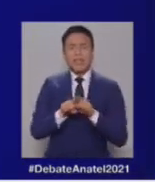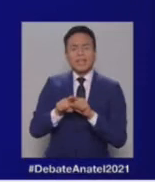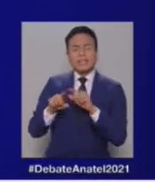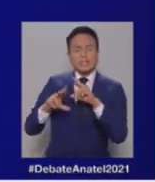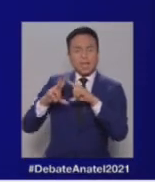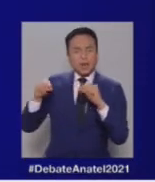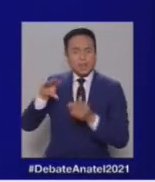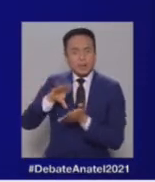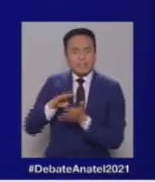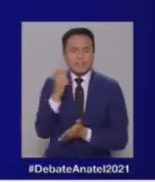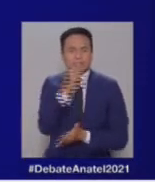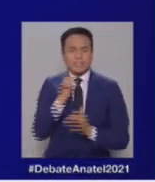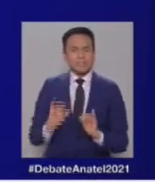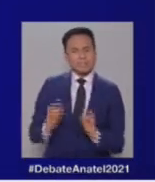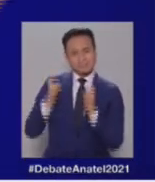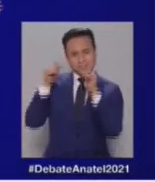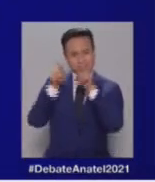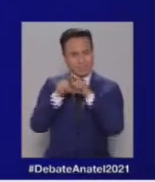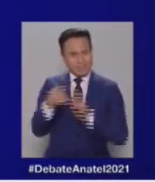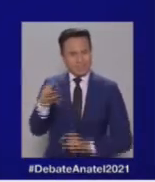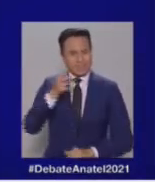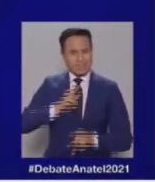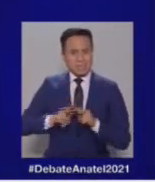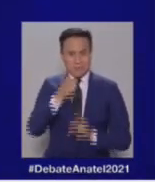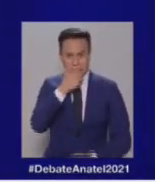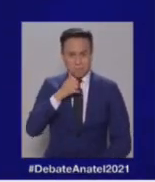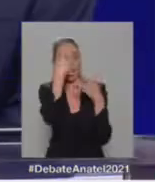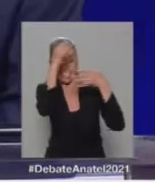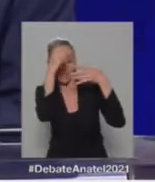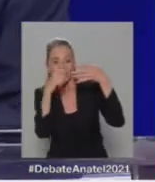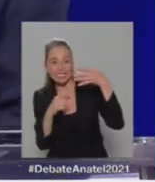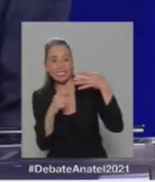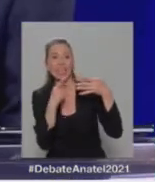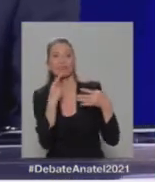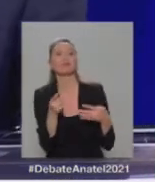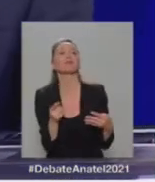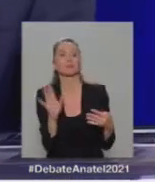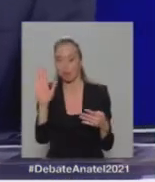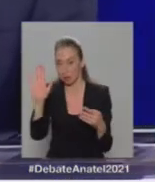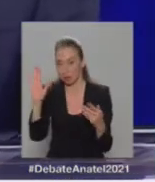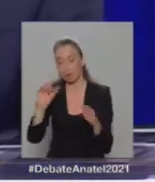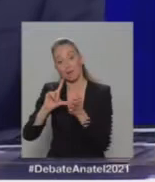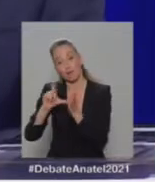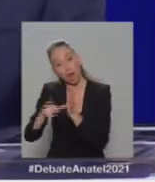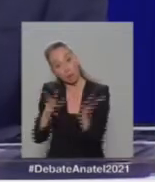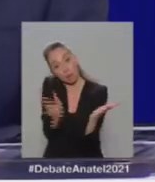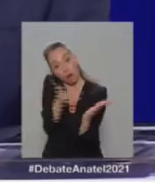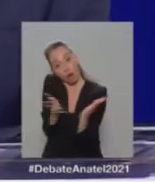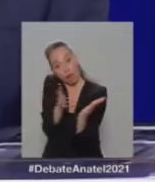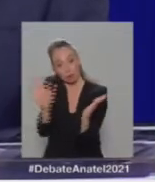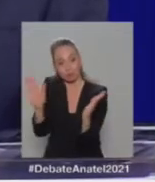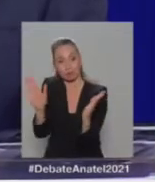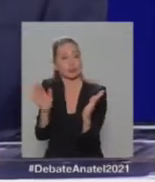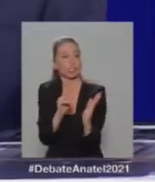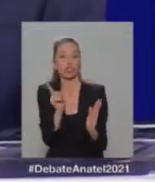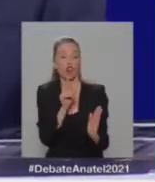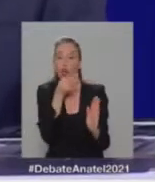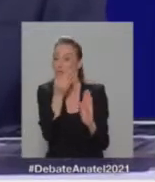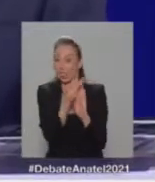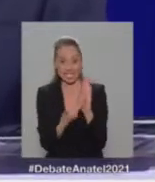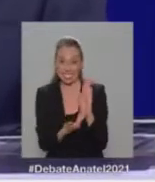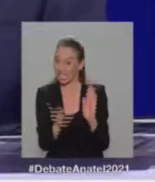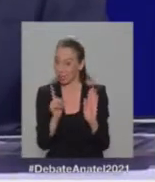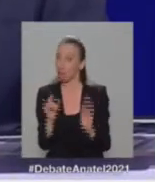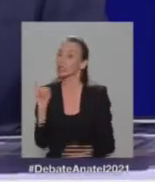no es cierto. Se va a elegir quien pasa a segunda vuelta para enfrentar al doctor Miedo, José Antonio Kast, quien ha manipulado esta elección bajándole el nivel